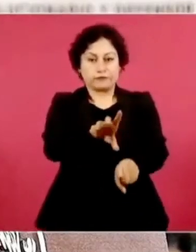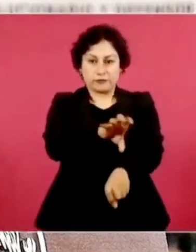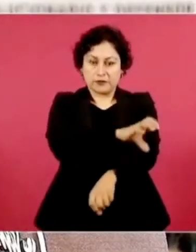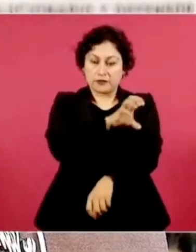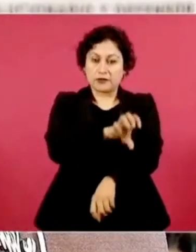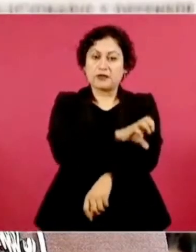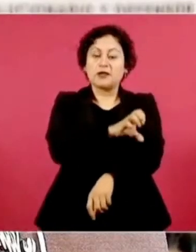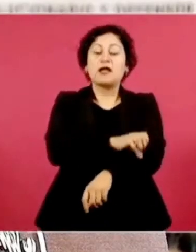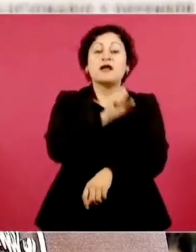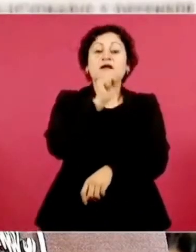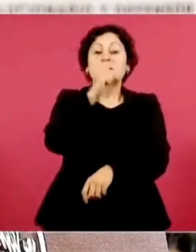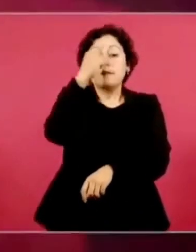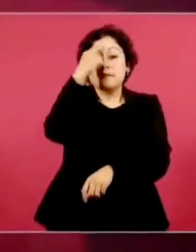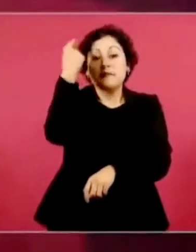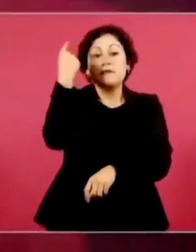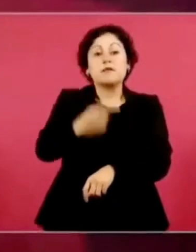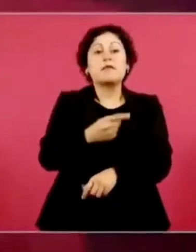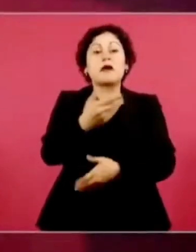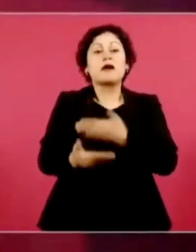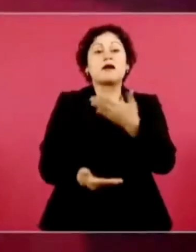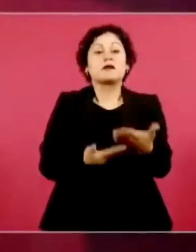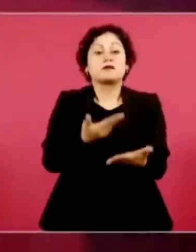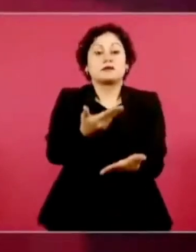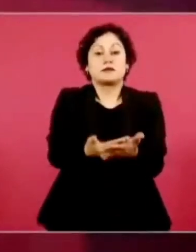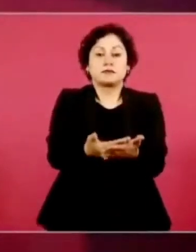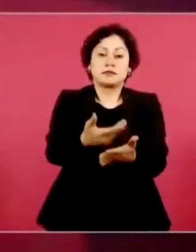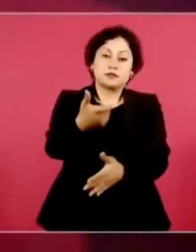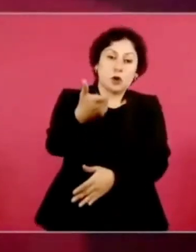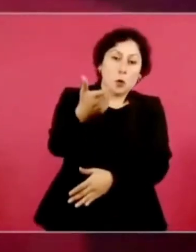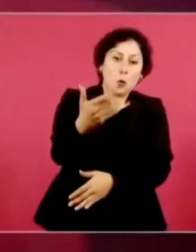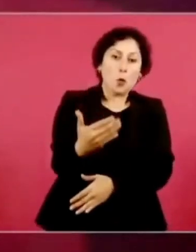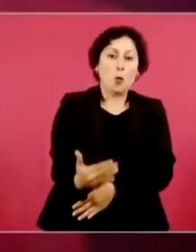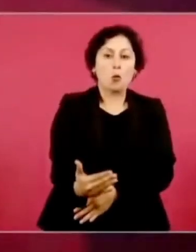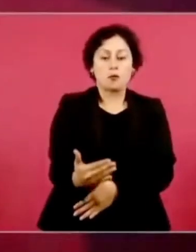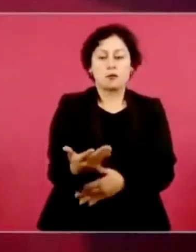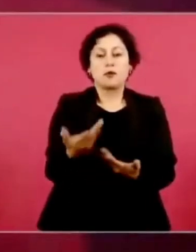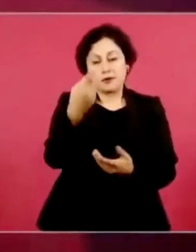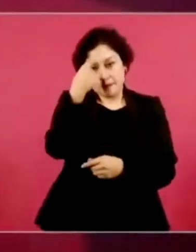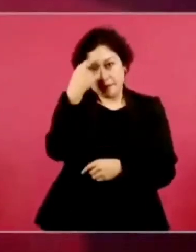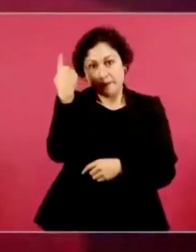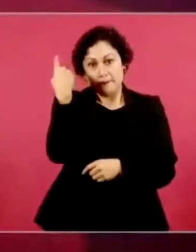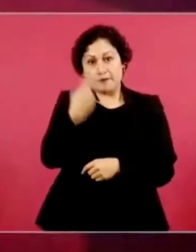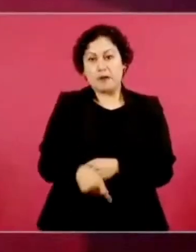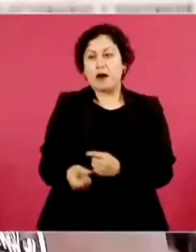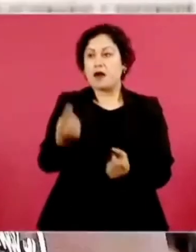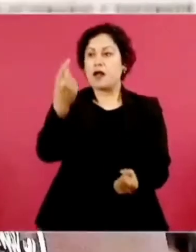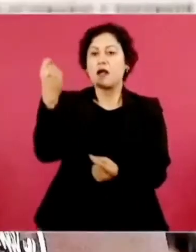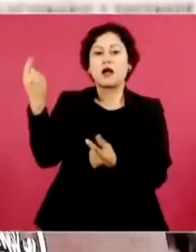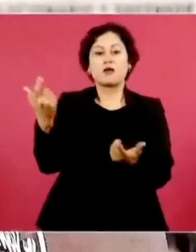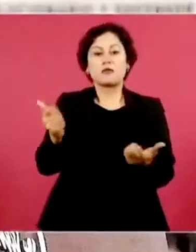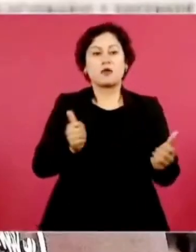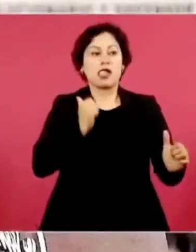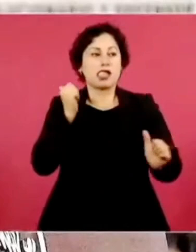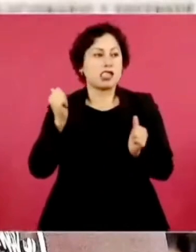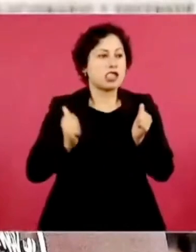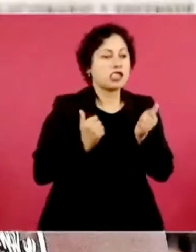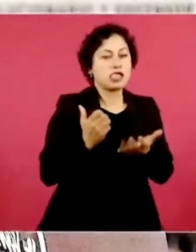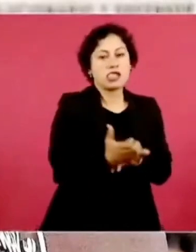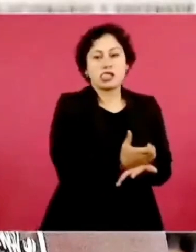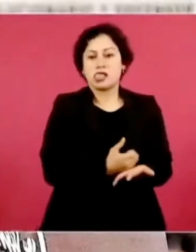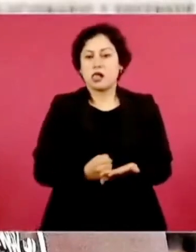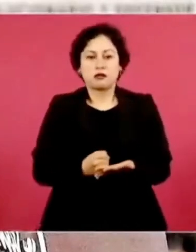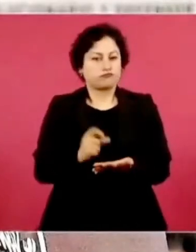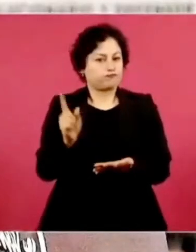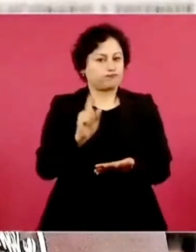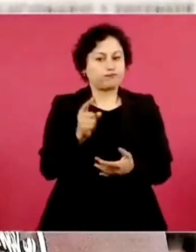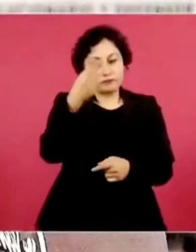la electricidad al menor precio posible, evitando el lucro, para garantizar la seguridad nacional y